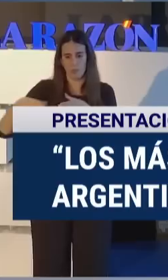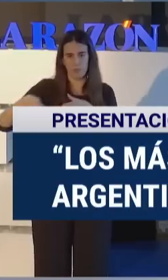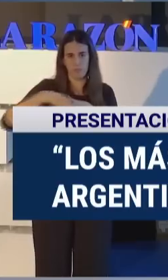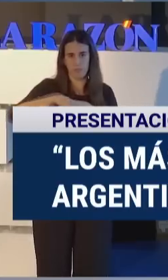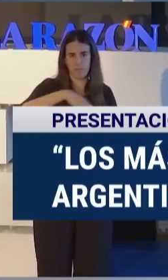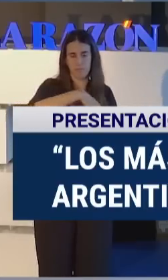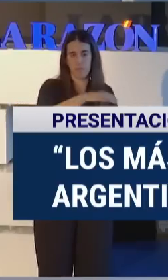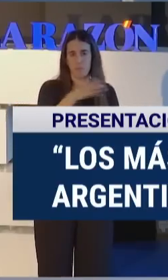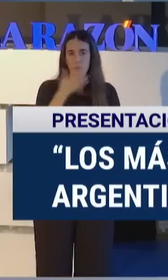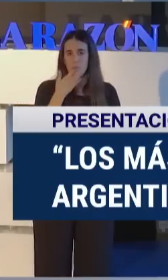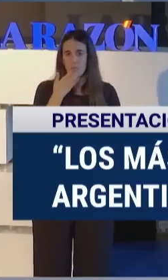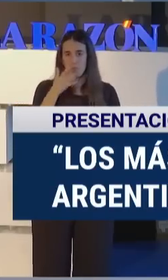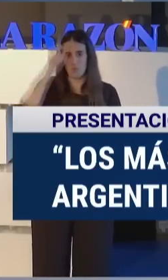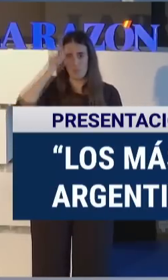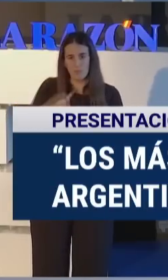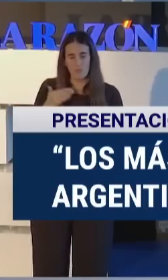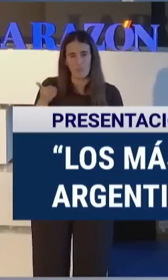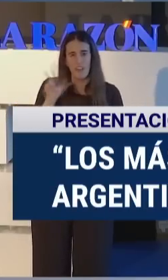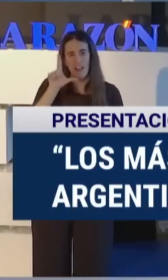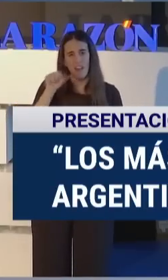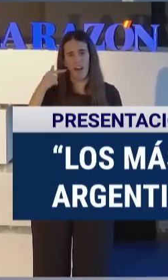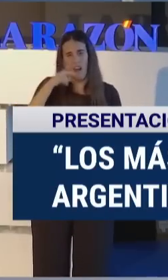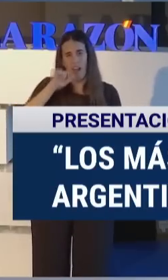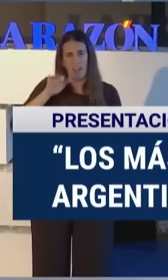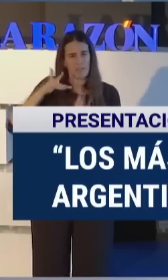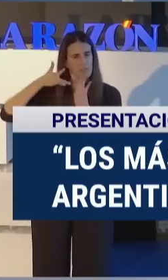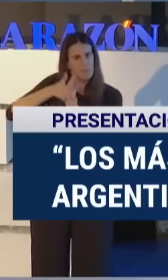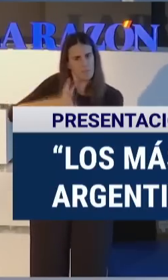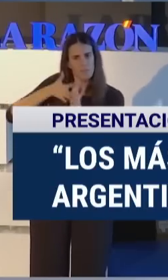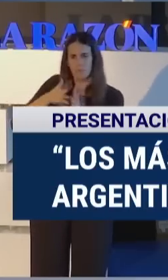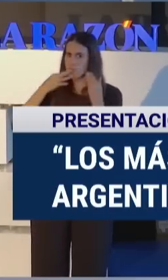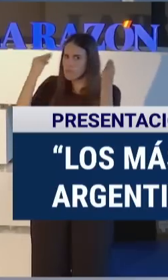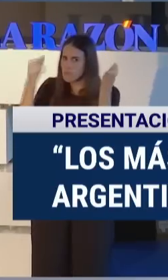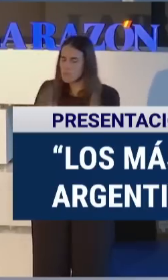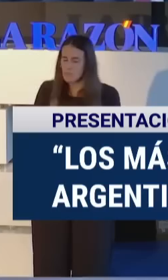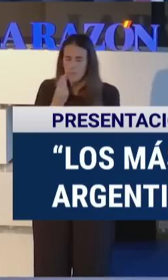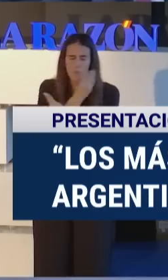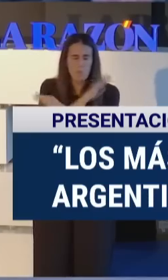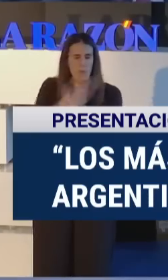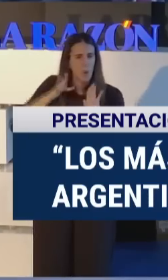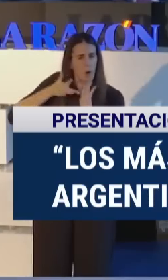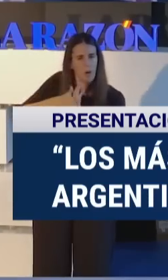el maravilloso y genial Agustín Laje, que lo describe como pocas personas en el mundo.